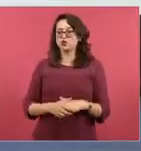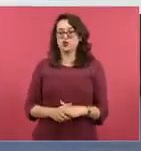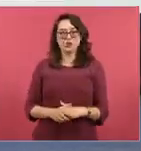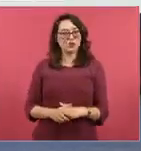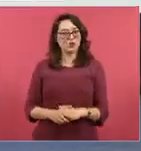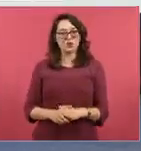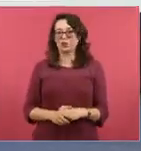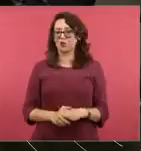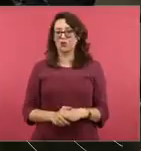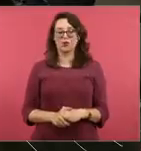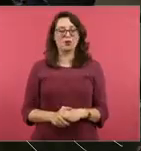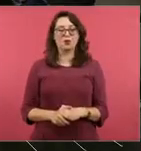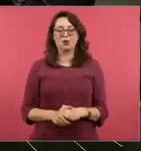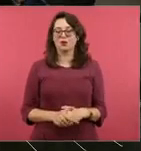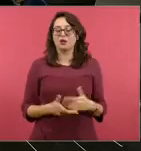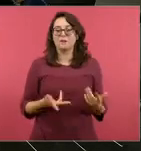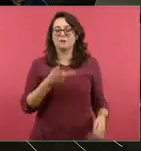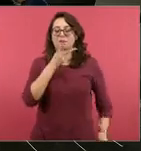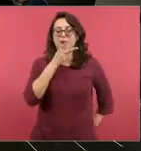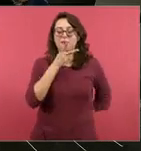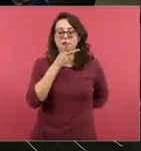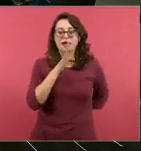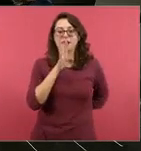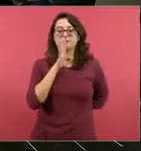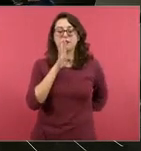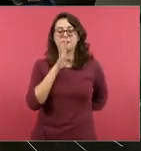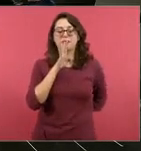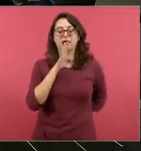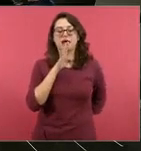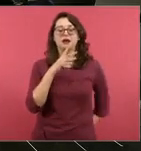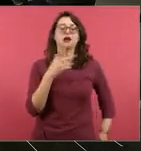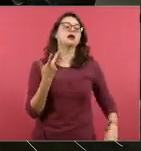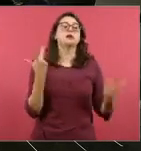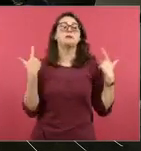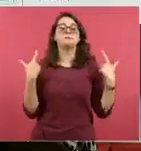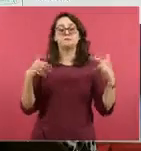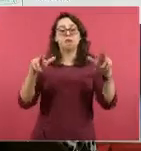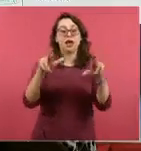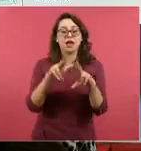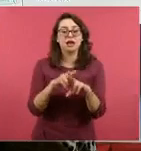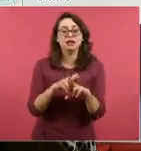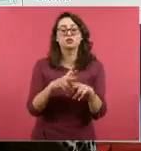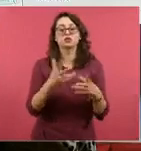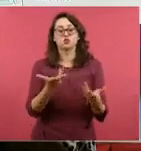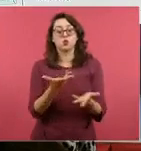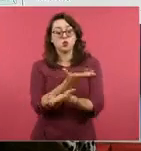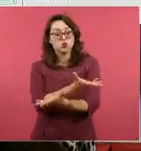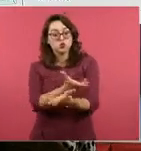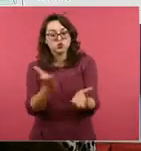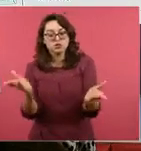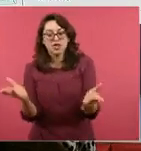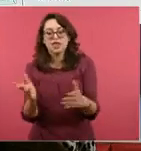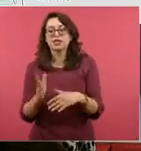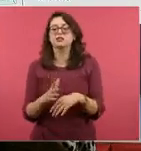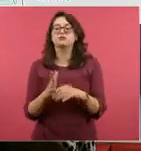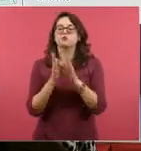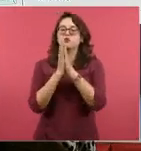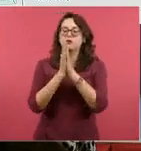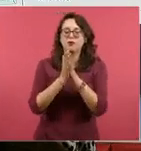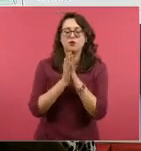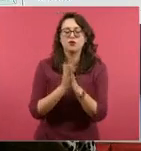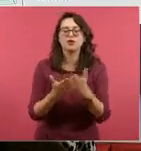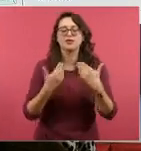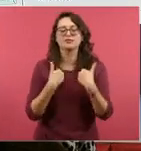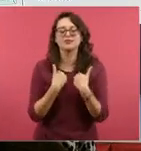escuchan, los maestros que también participan y que están atentos a estas pláticas, el público que aquí